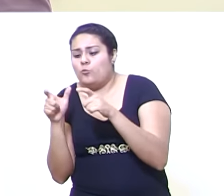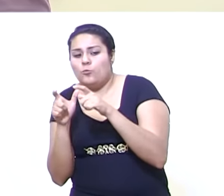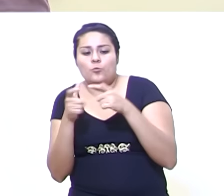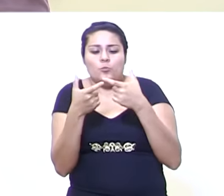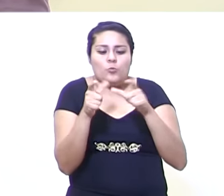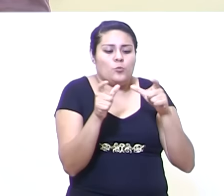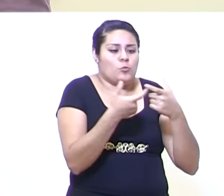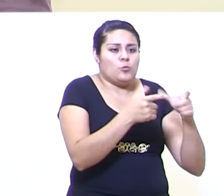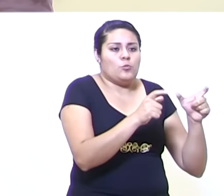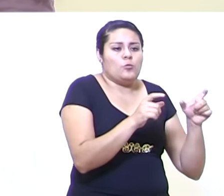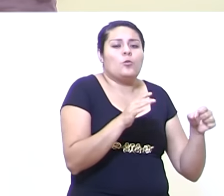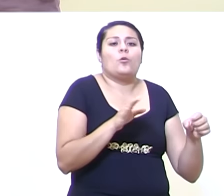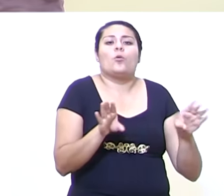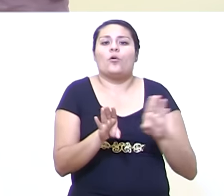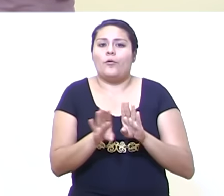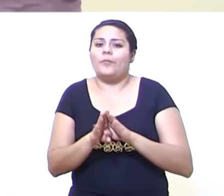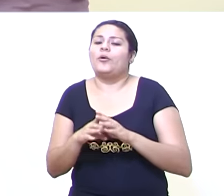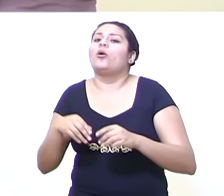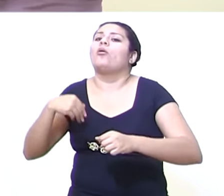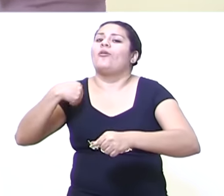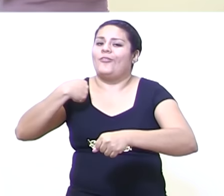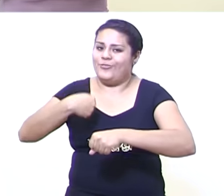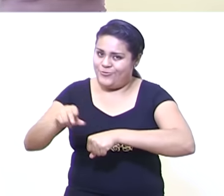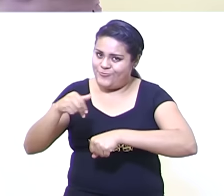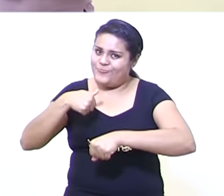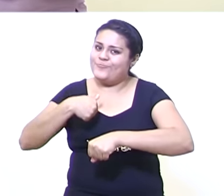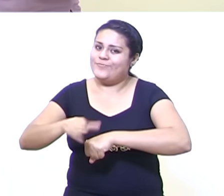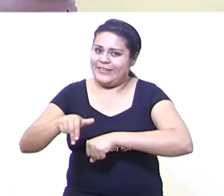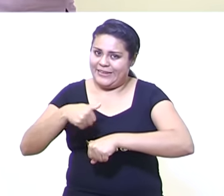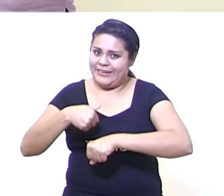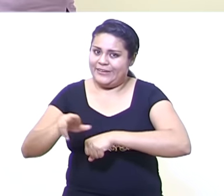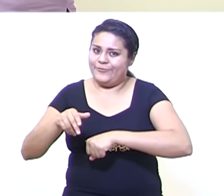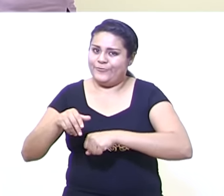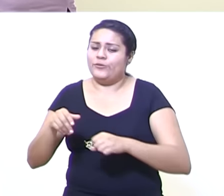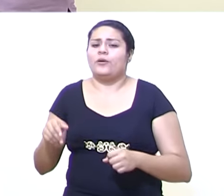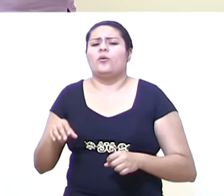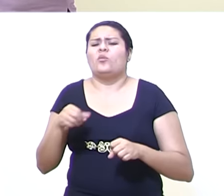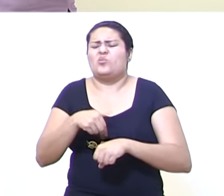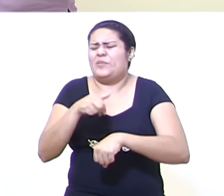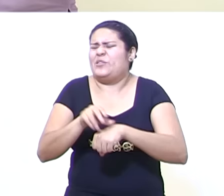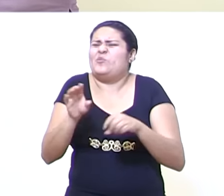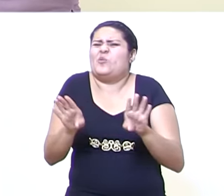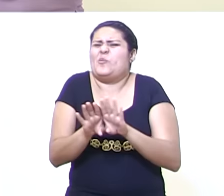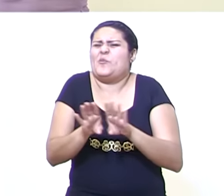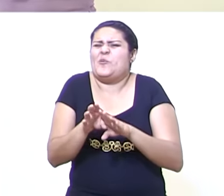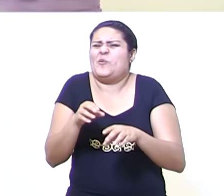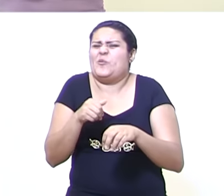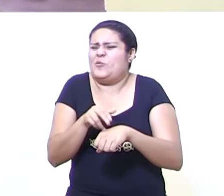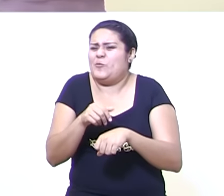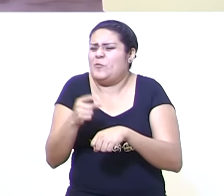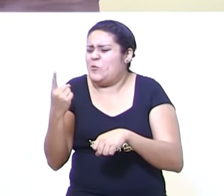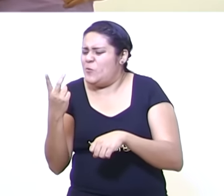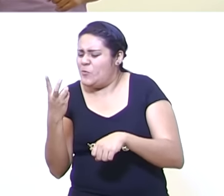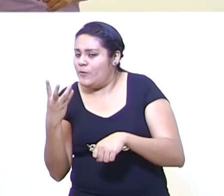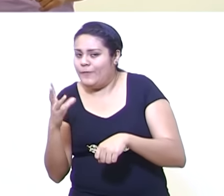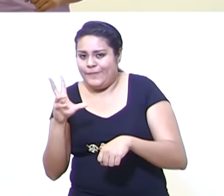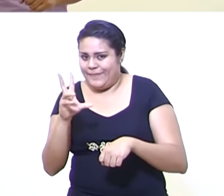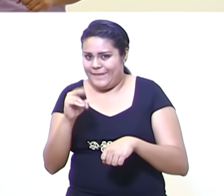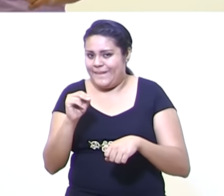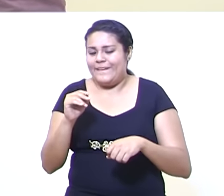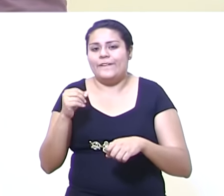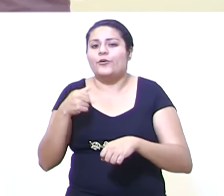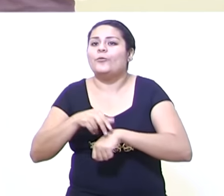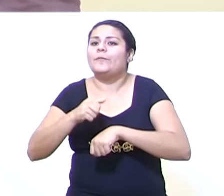número de palabras, de letras, perdón, por número de letras, por número de